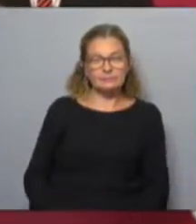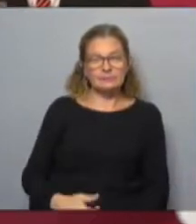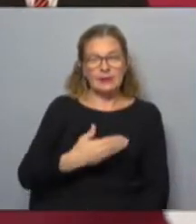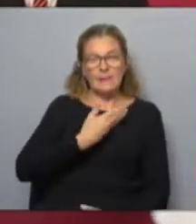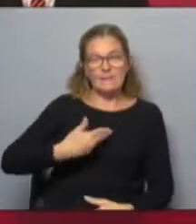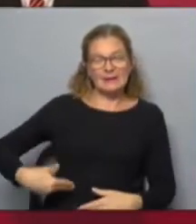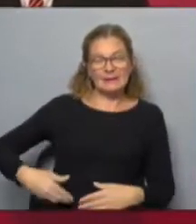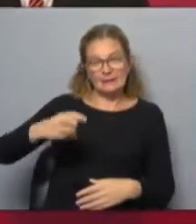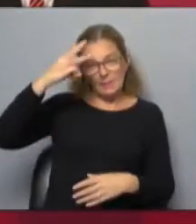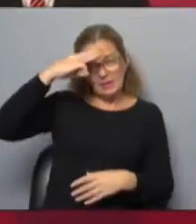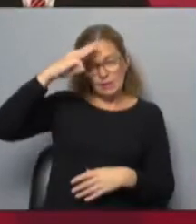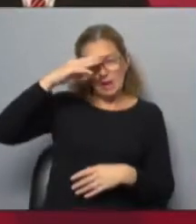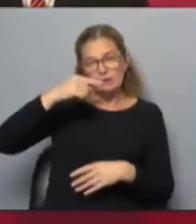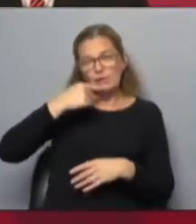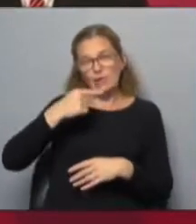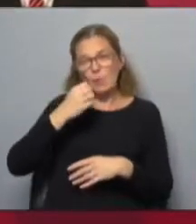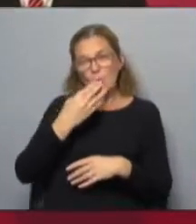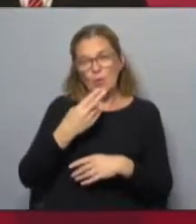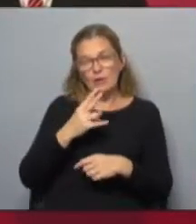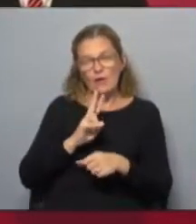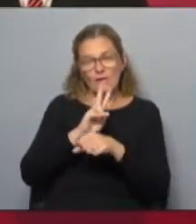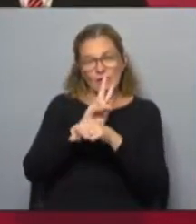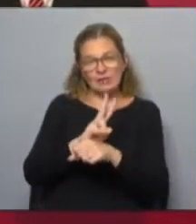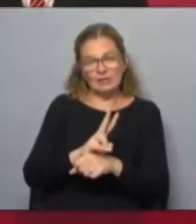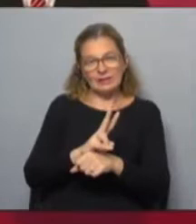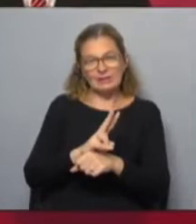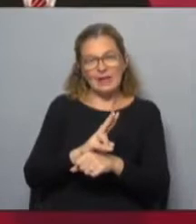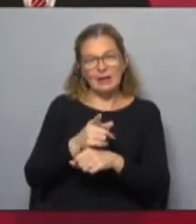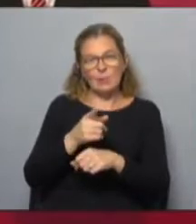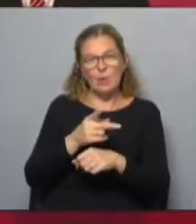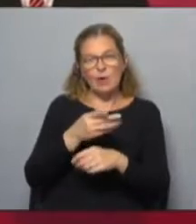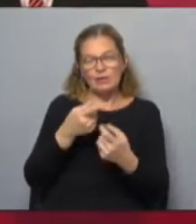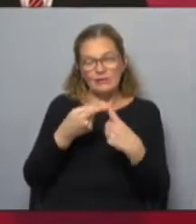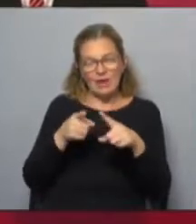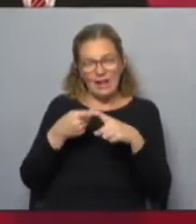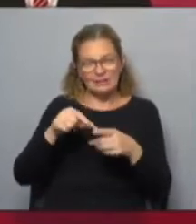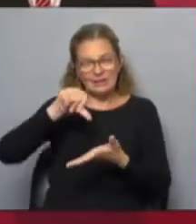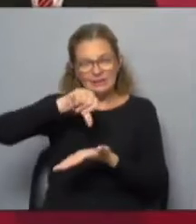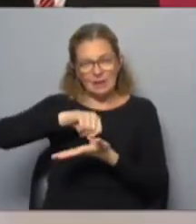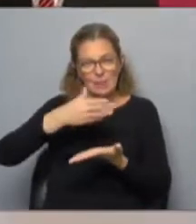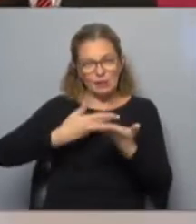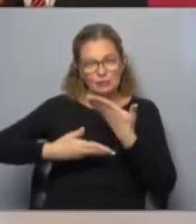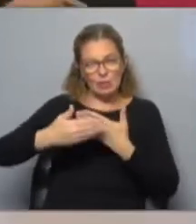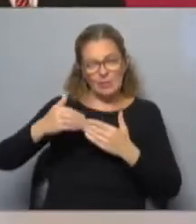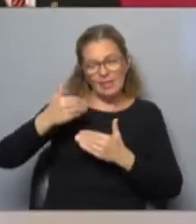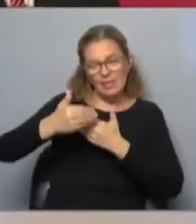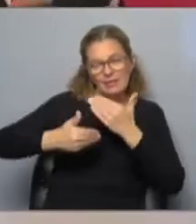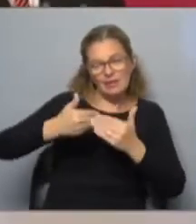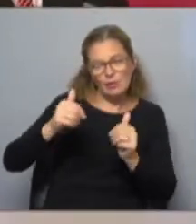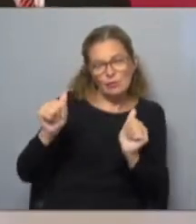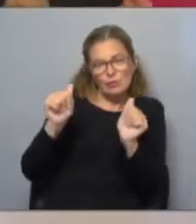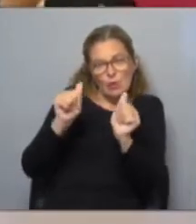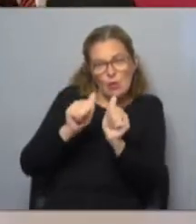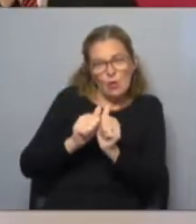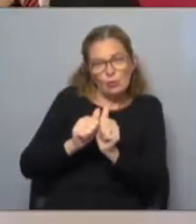presidente mexicano valoró positivamente la gira centroamericana con la finalidad de abordar temas de cooperación para el desarrollo conjunto en la región